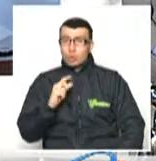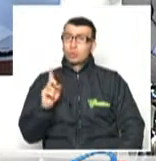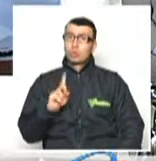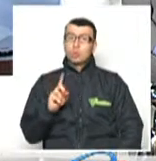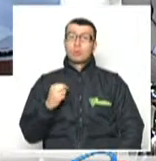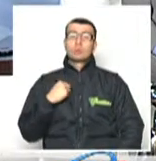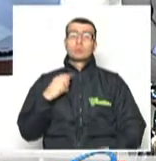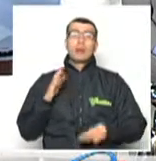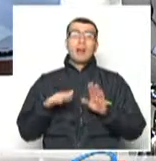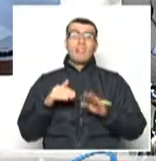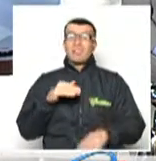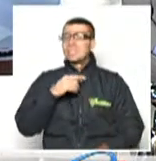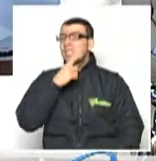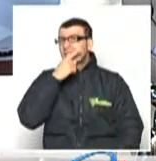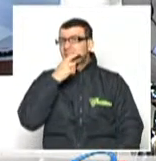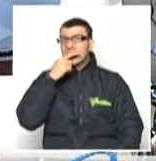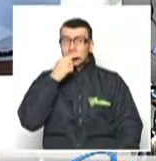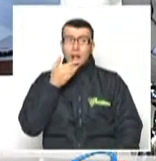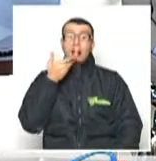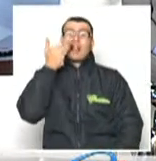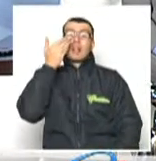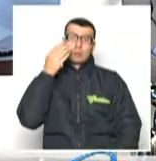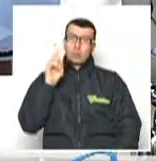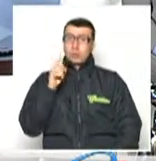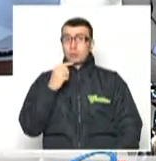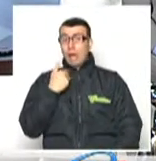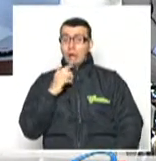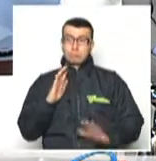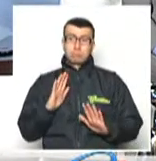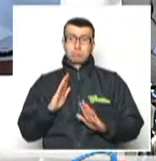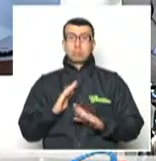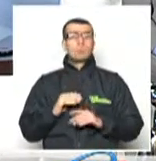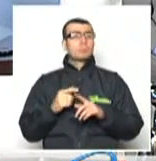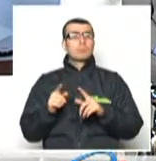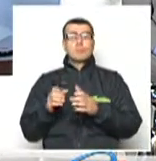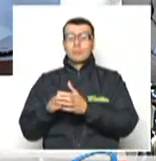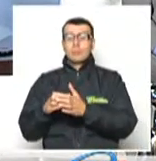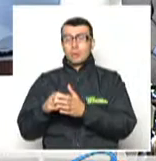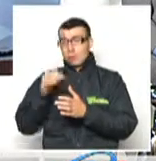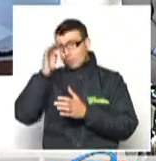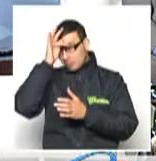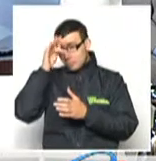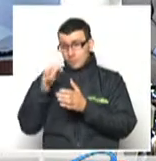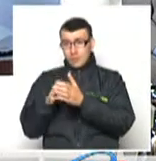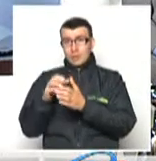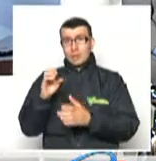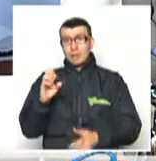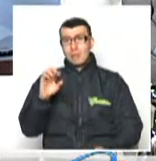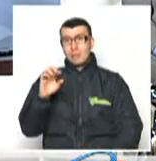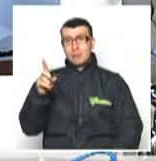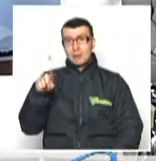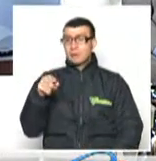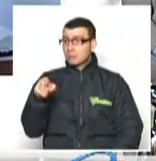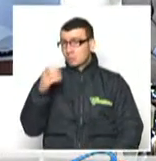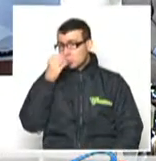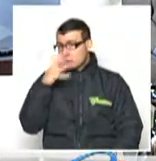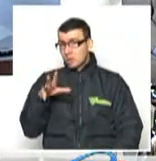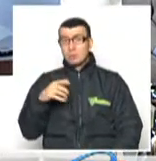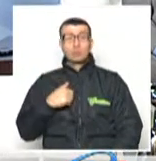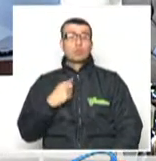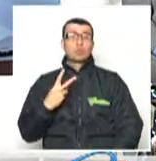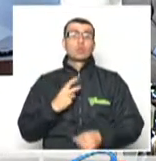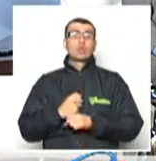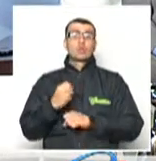un poquito los cuellos. Y resulta que usted sabe que la EPS, como usted dice, no sirven para nada. Y vea, llevo